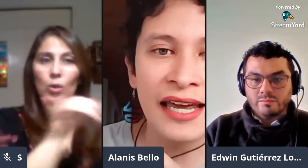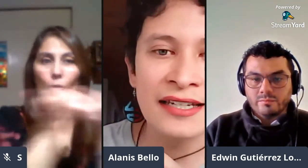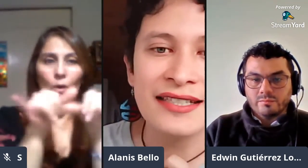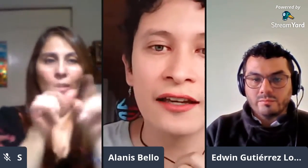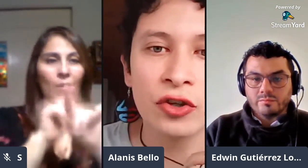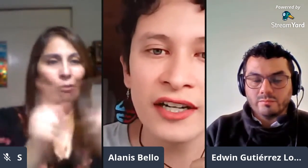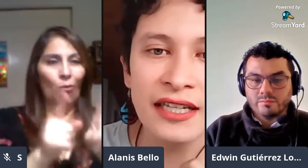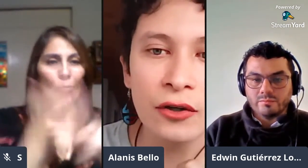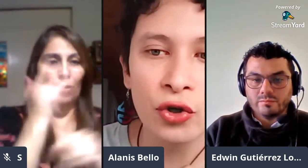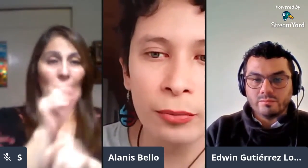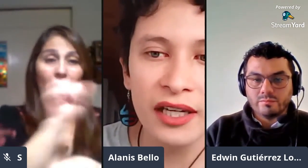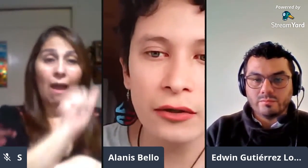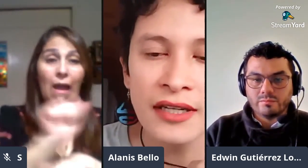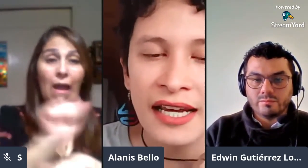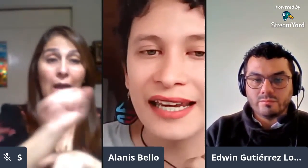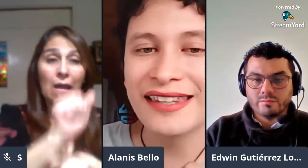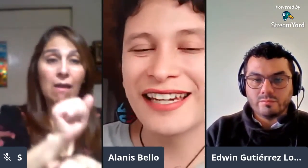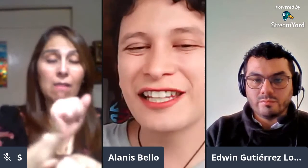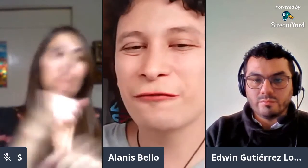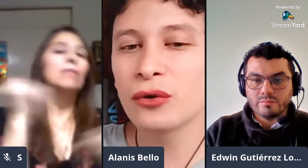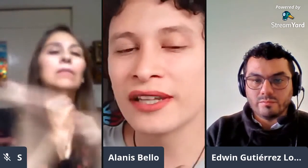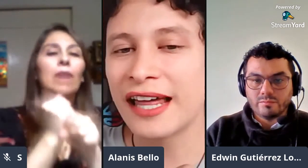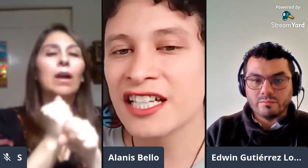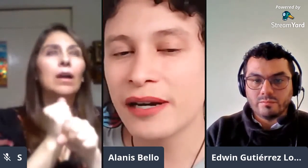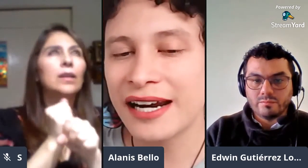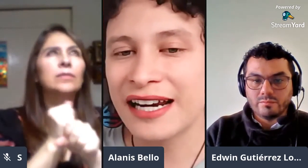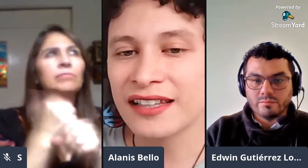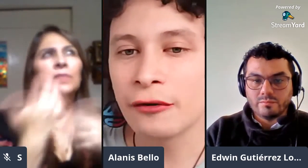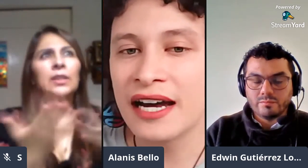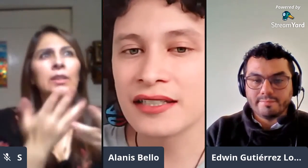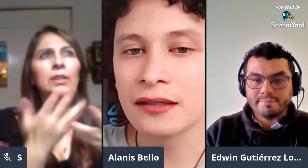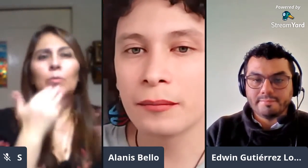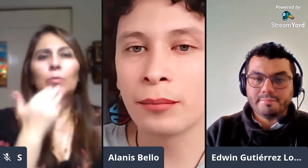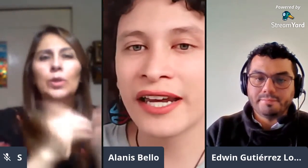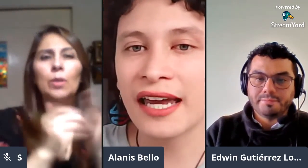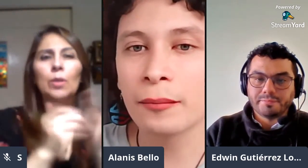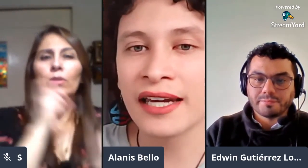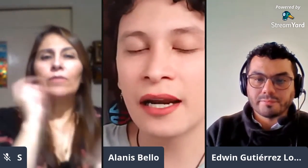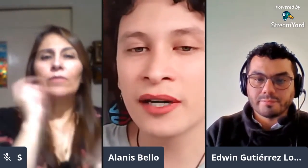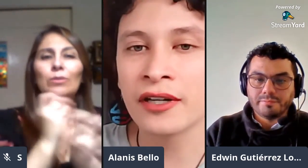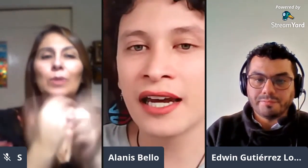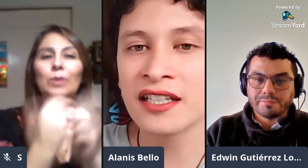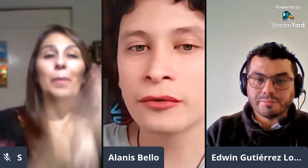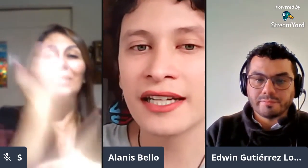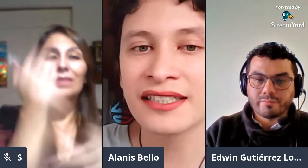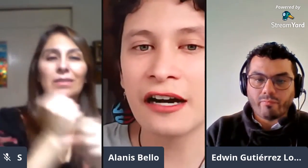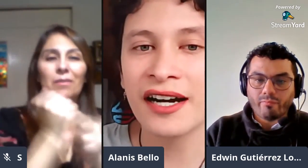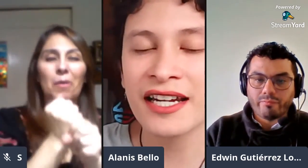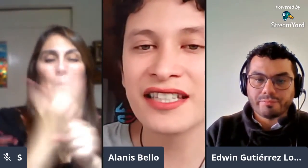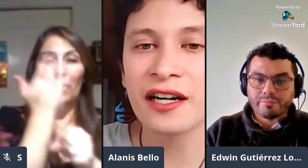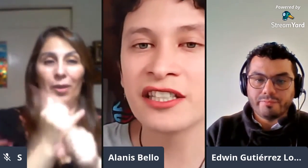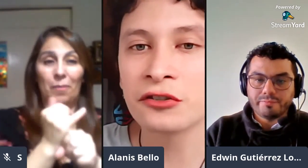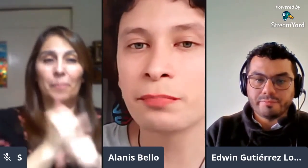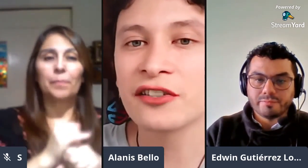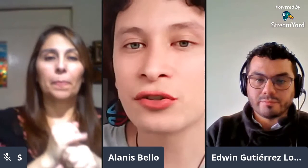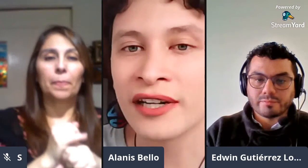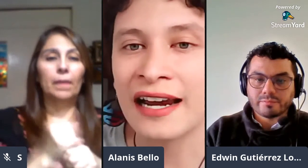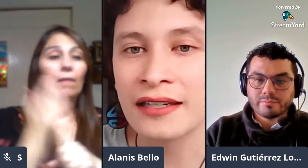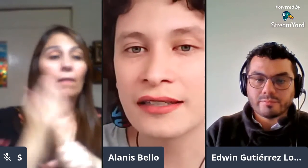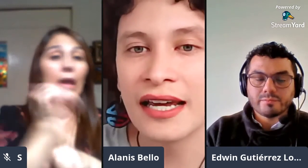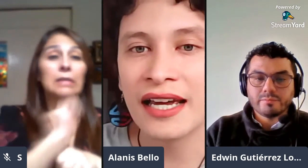mayoritariamente en sectores económicos que tienen dificultades para reactivarse. ¿Por qué? Porque la mayoría de las mujeres trabajan en